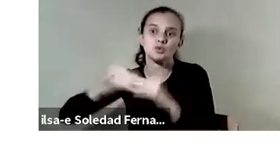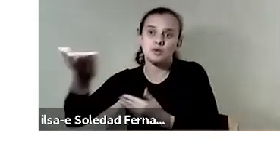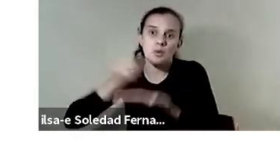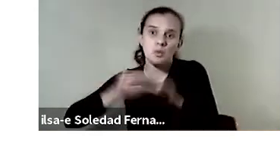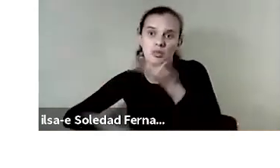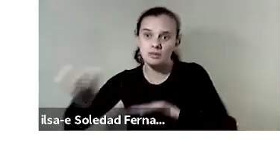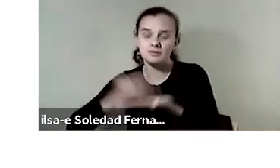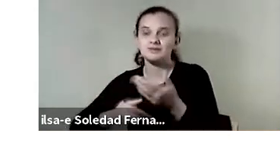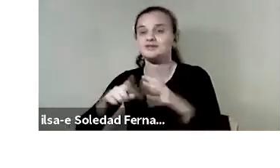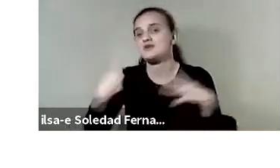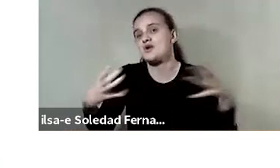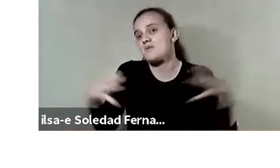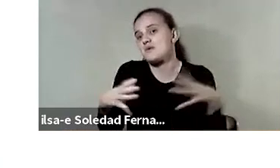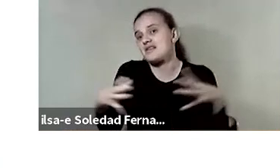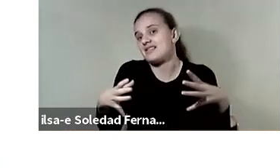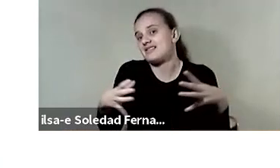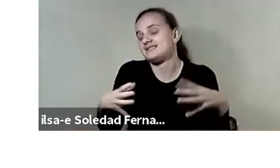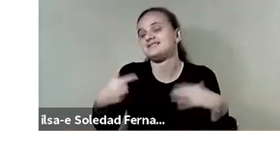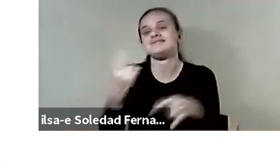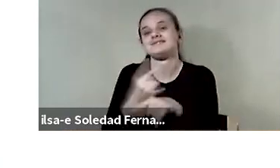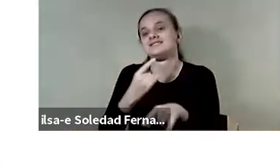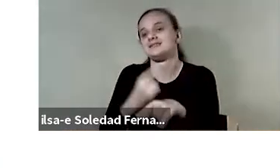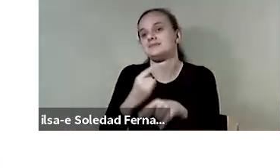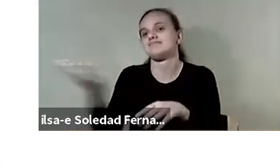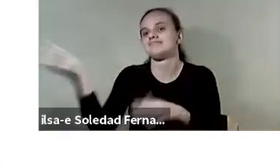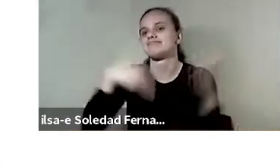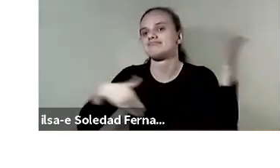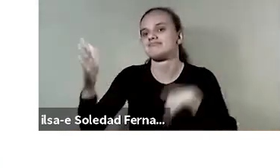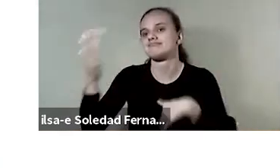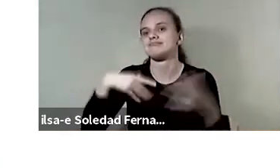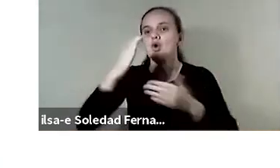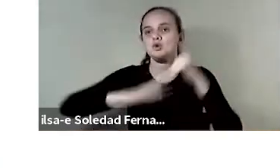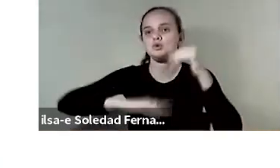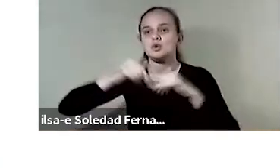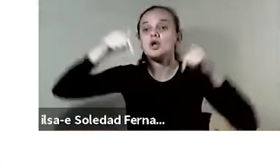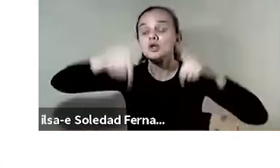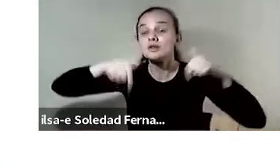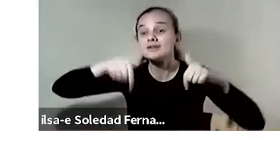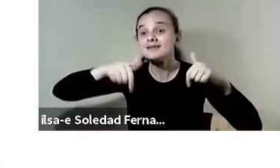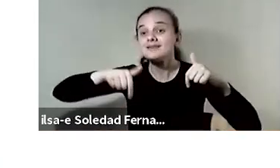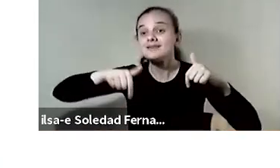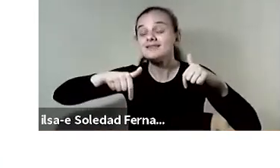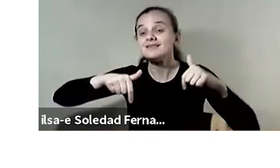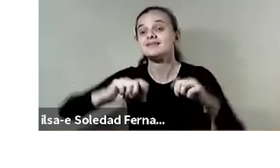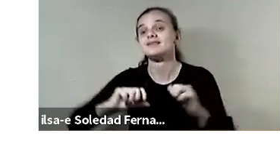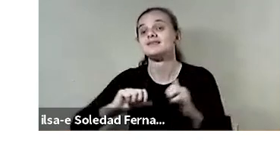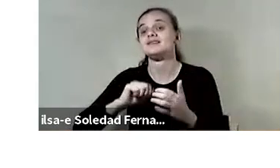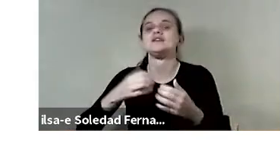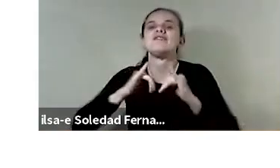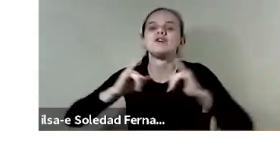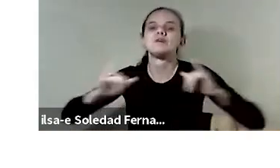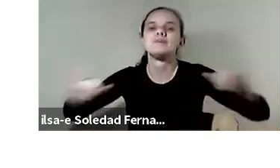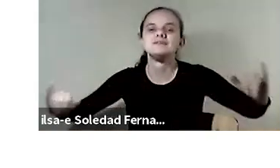directamente, háganlo, siéntanse parte de esta construcción. Nosotros somos una comunidad, entonces siempre vamos a tener los brazos abiertos para que ustedes vengan y